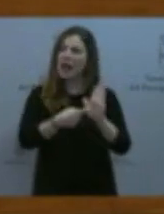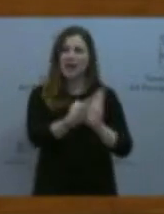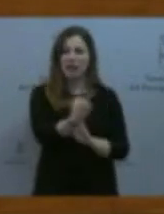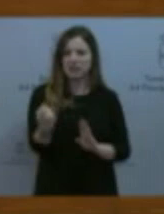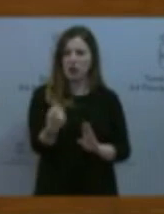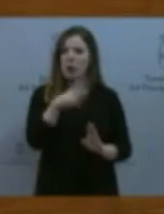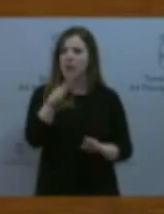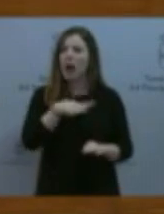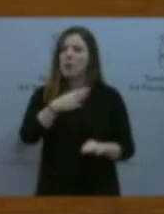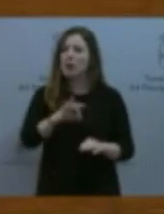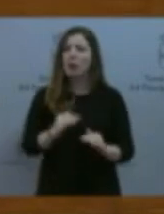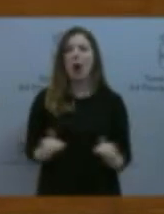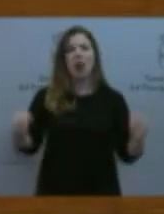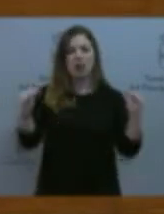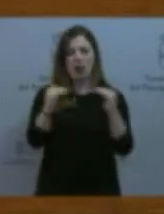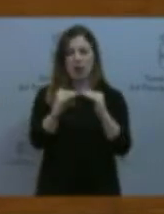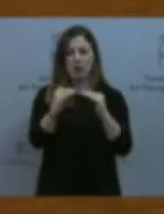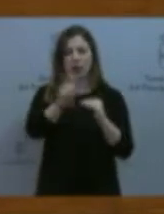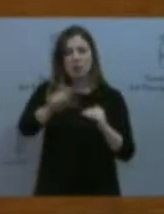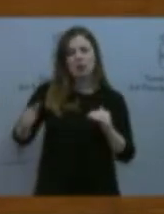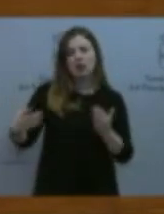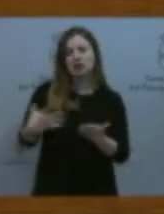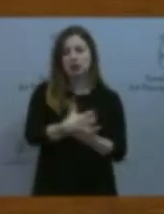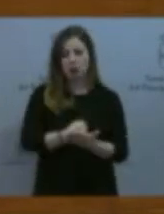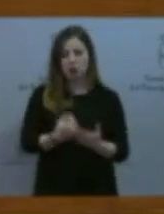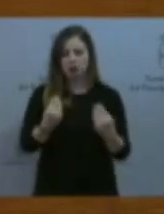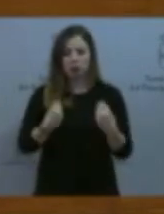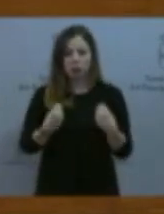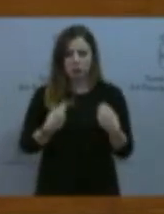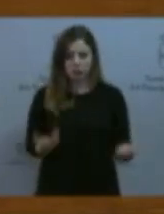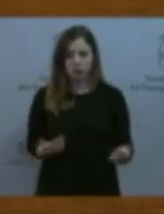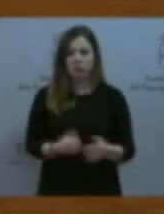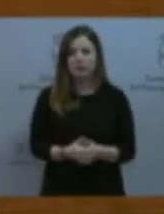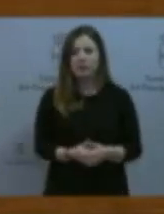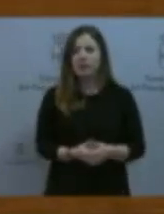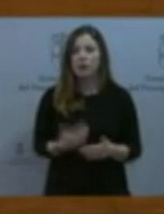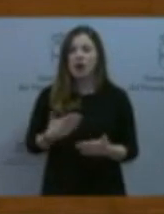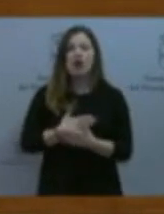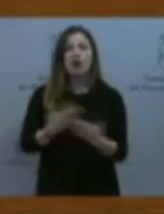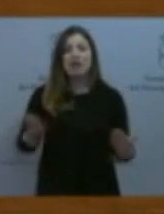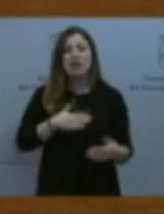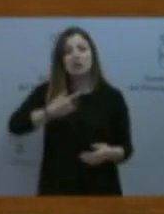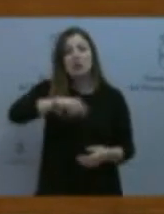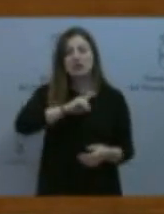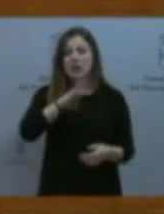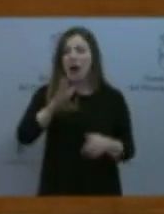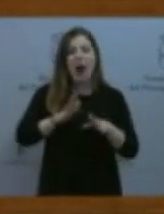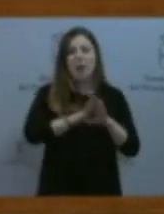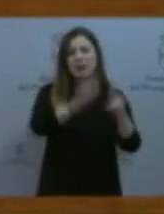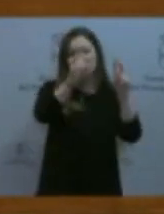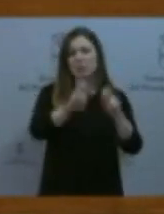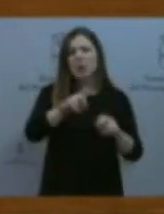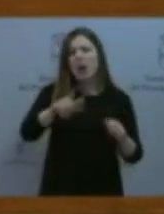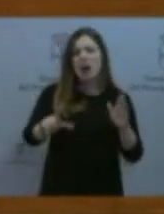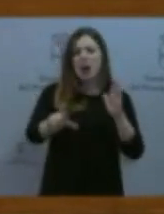todos los ciudadanos y ciudadanas. La confianza que debemos tener en la independencia judicial nos ha de llevar a apartarnos del privilegio